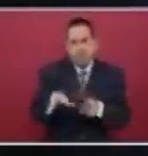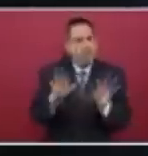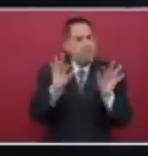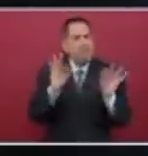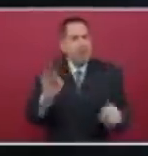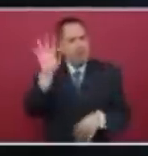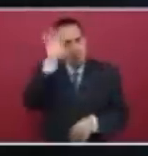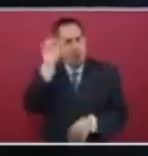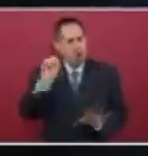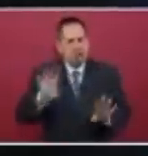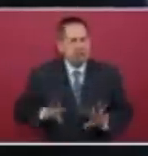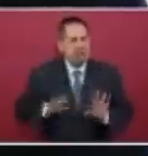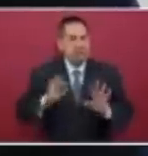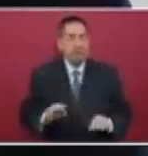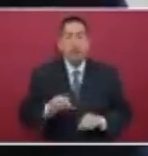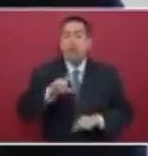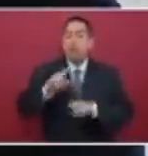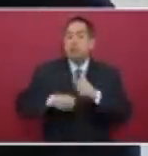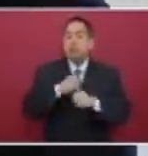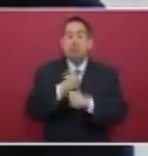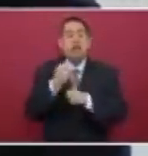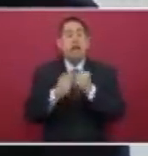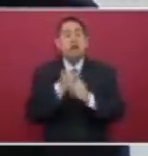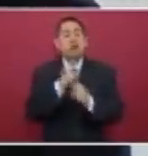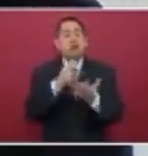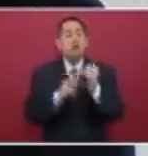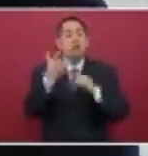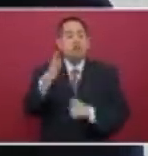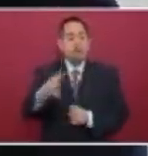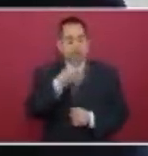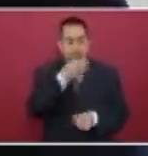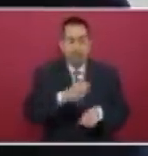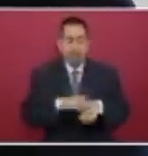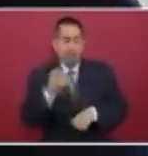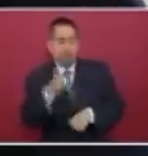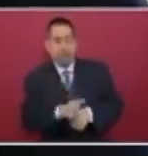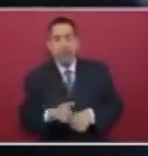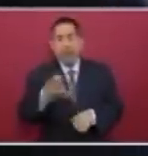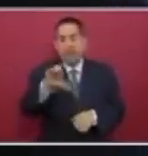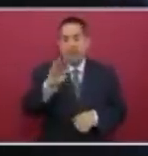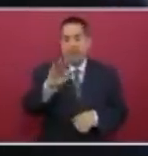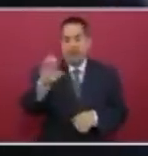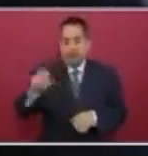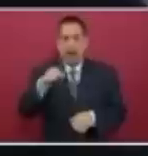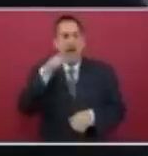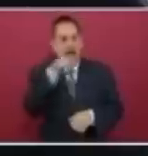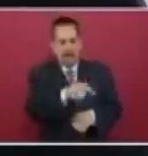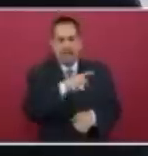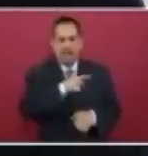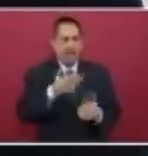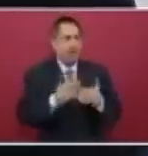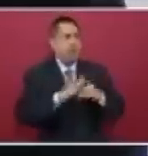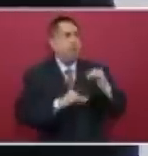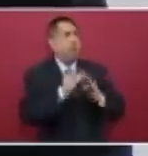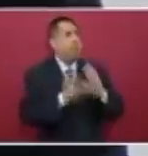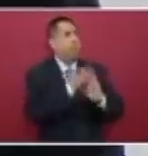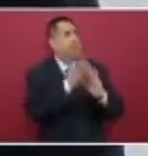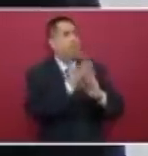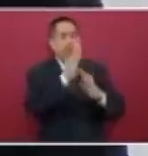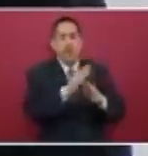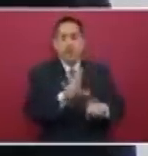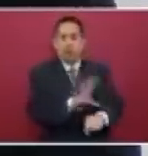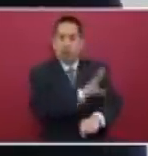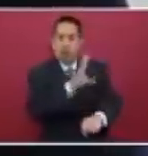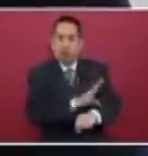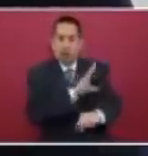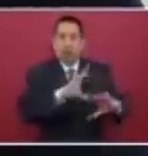la secretaría de energía instruyó a la comisión final de electricidad construir una central en morelos en